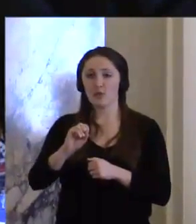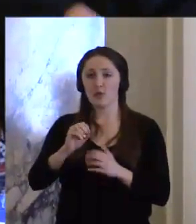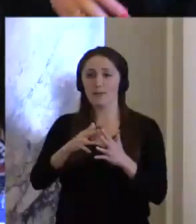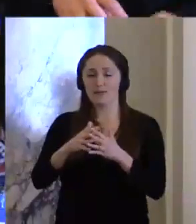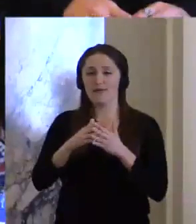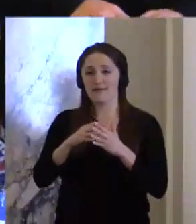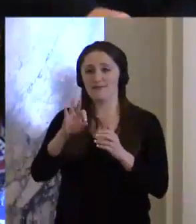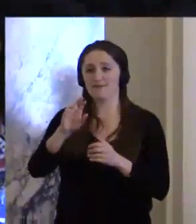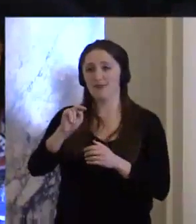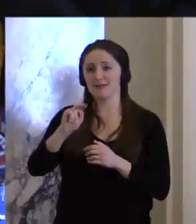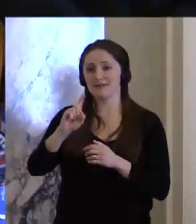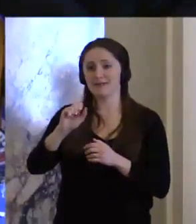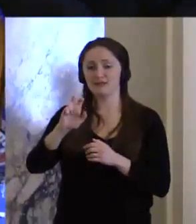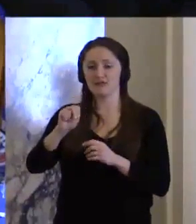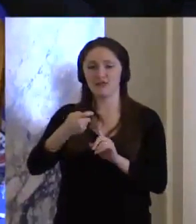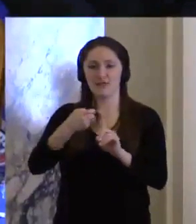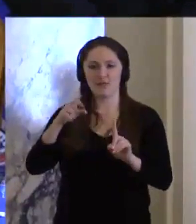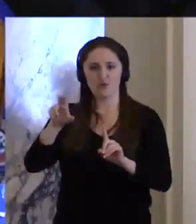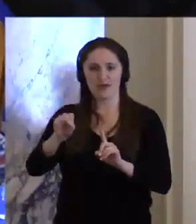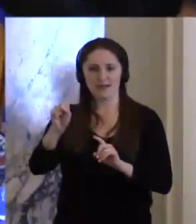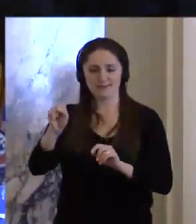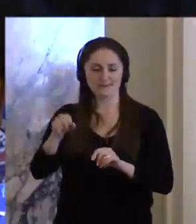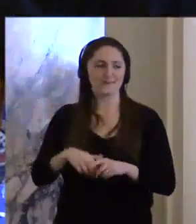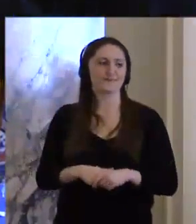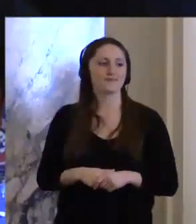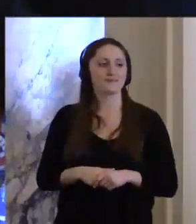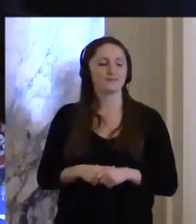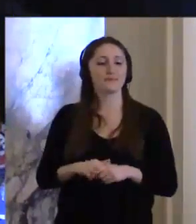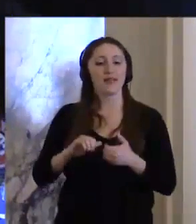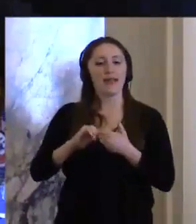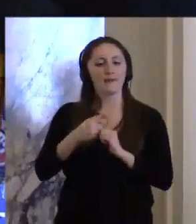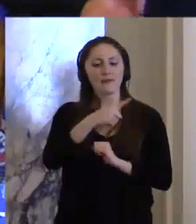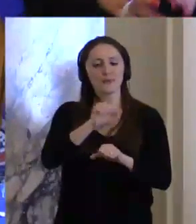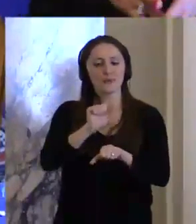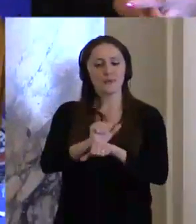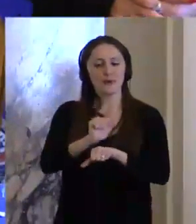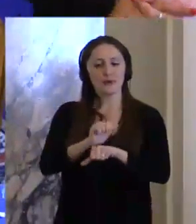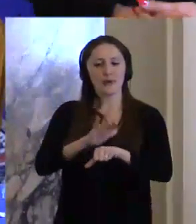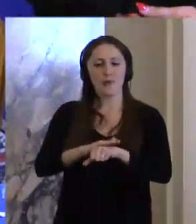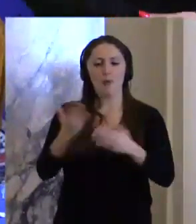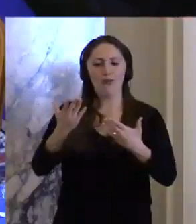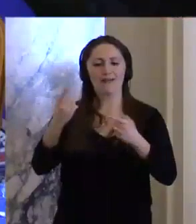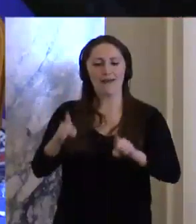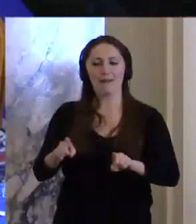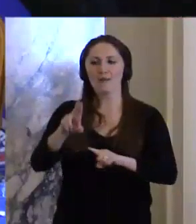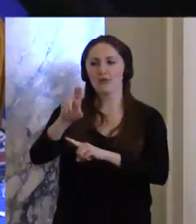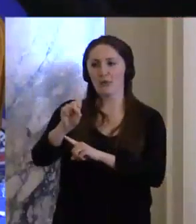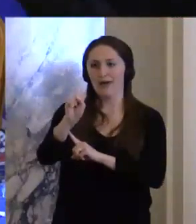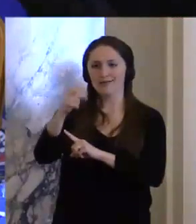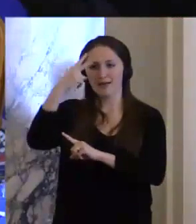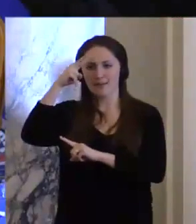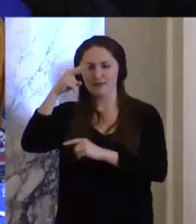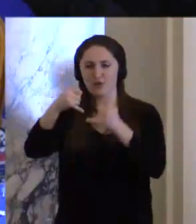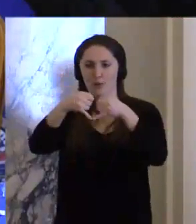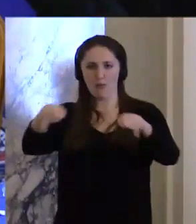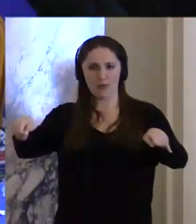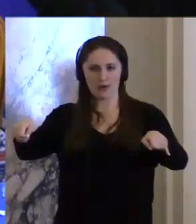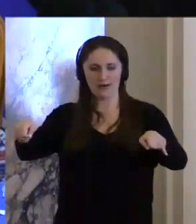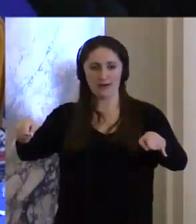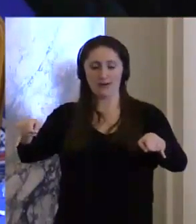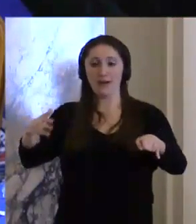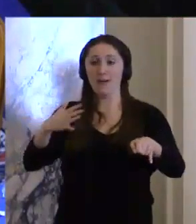el tema de la frontera México y Estados Unidos para que los migrantes no sean tratados